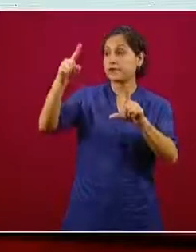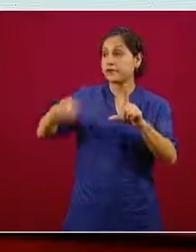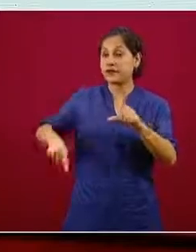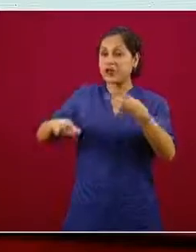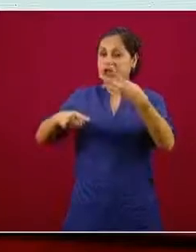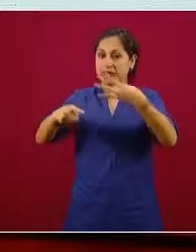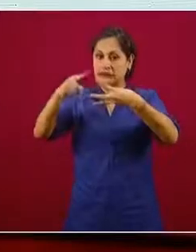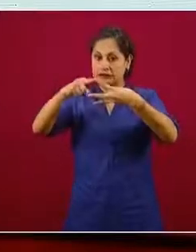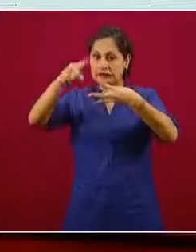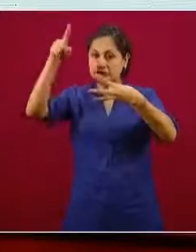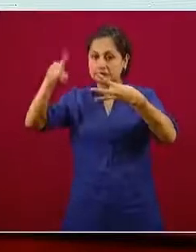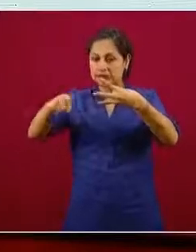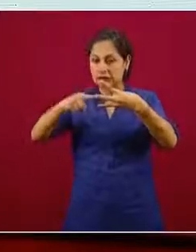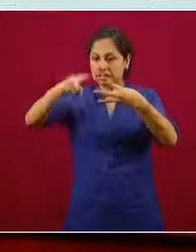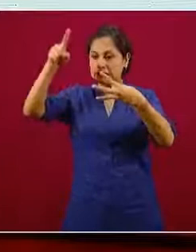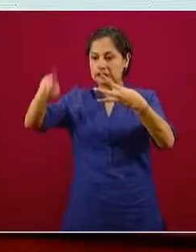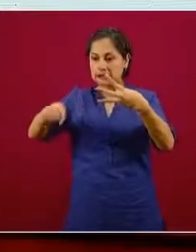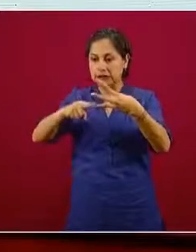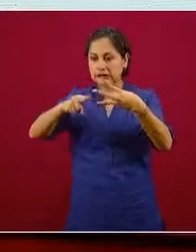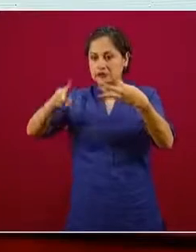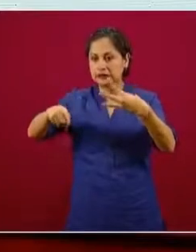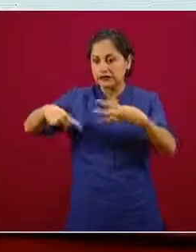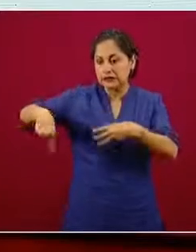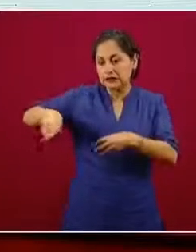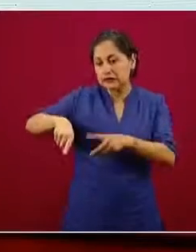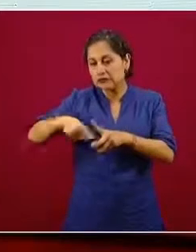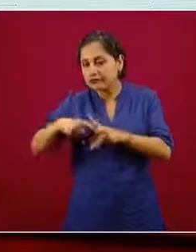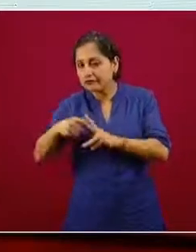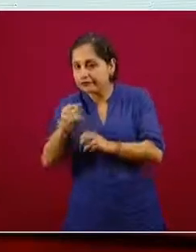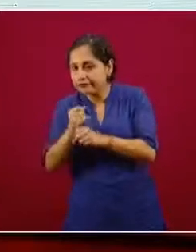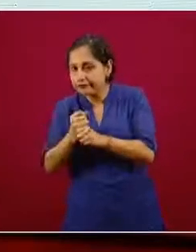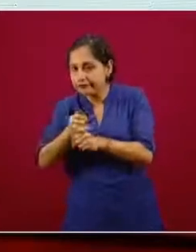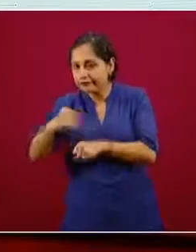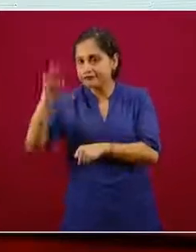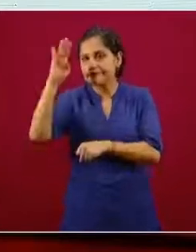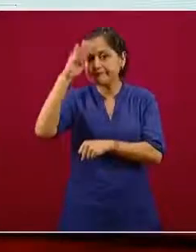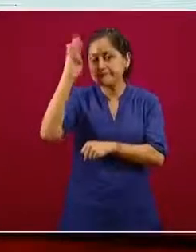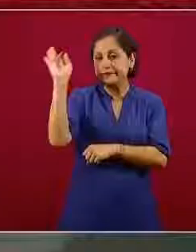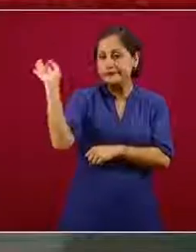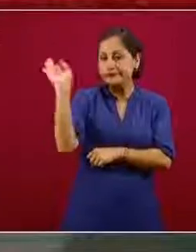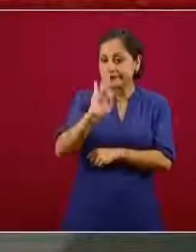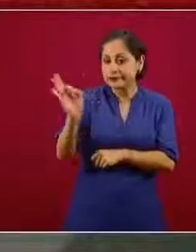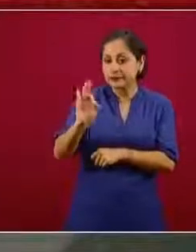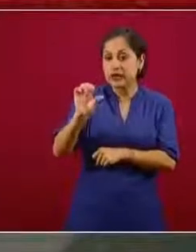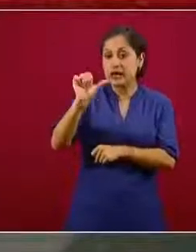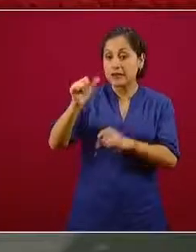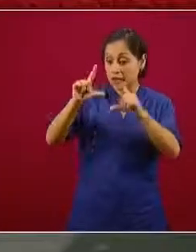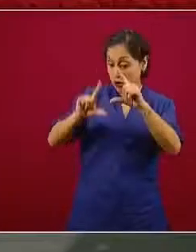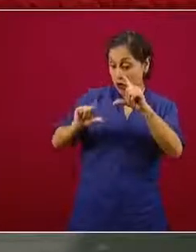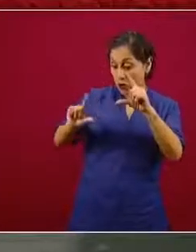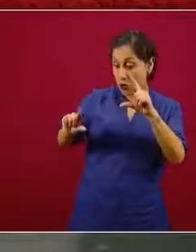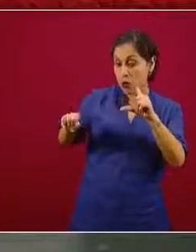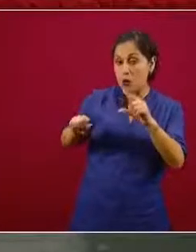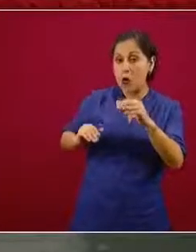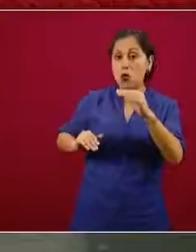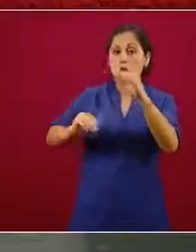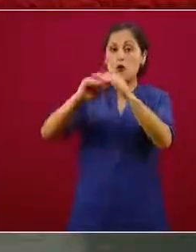cambio y rebasa ya un poco de la predicción, no está en el sentido de lo que queremos. La